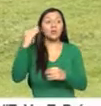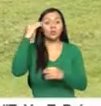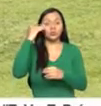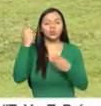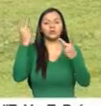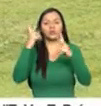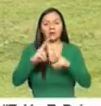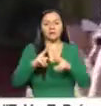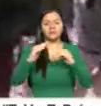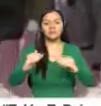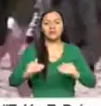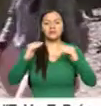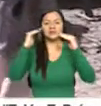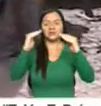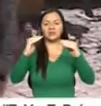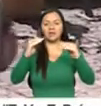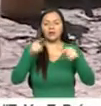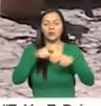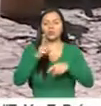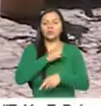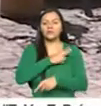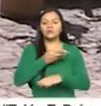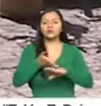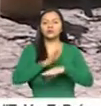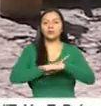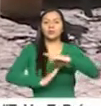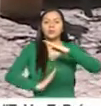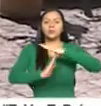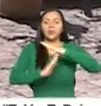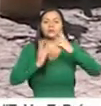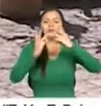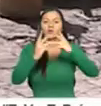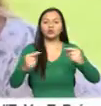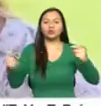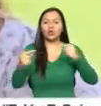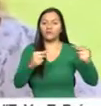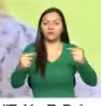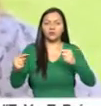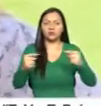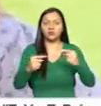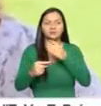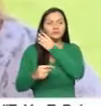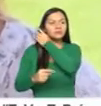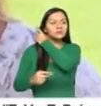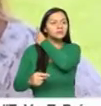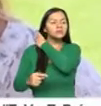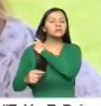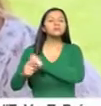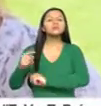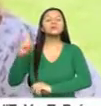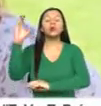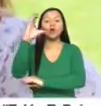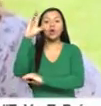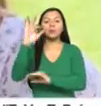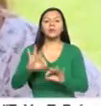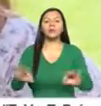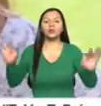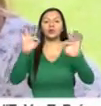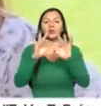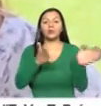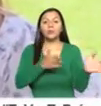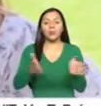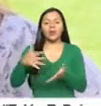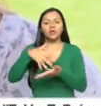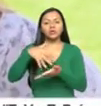auge de maestrías y diplomados universitarios sobre paz y resolución de conflictos. Colombia es importante tener este tipo de programas